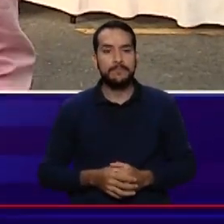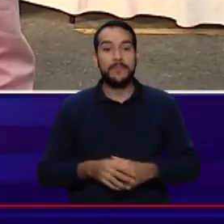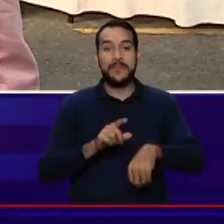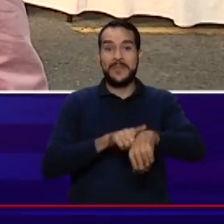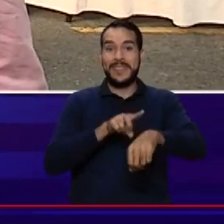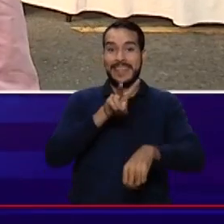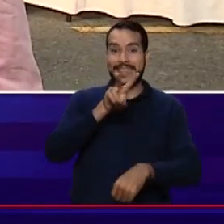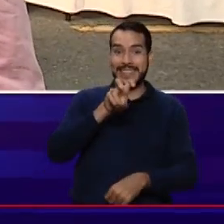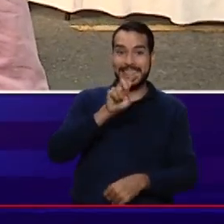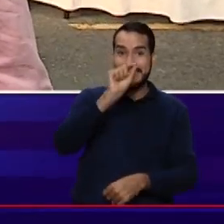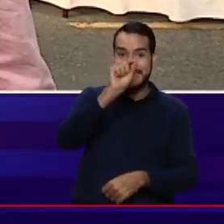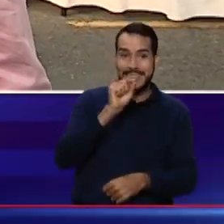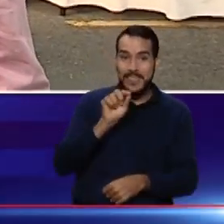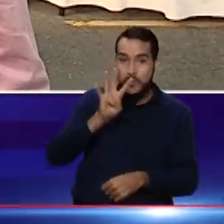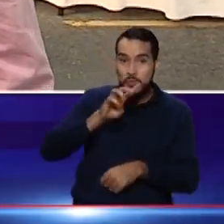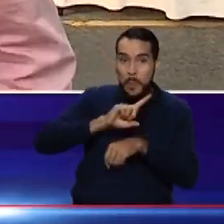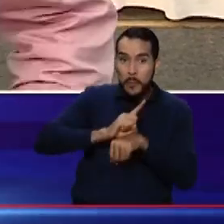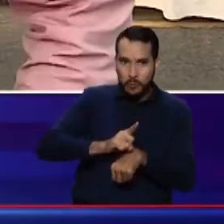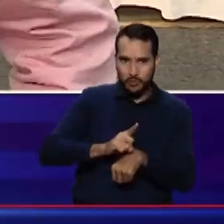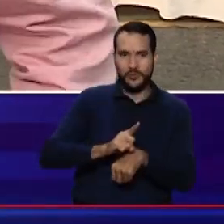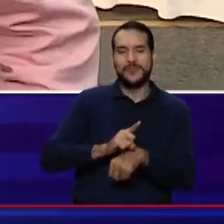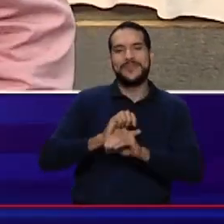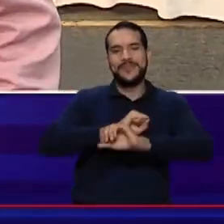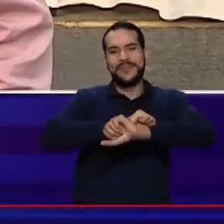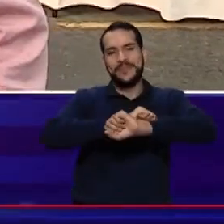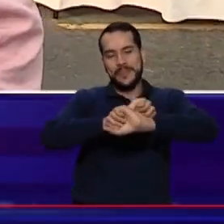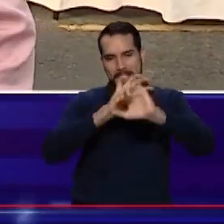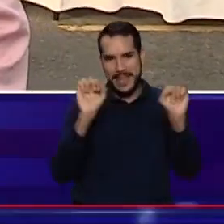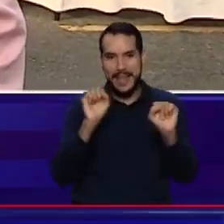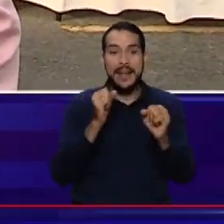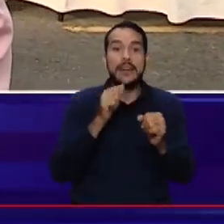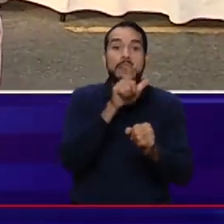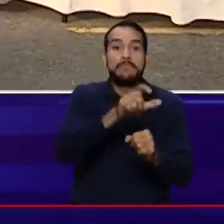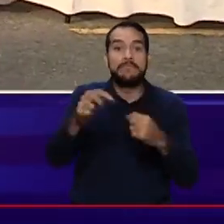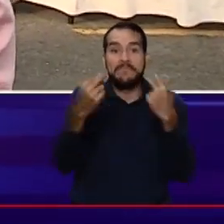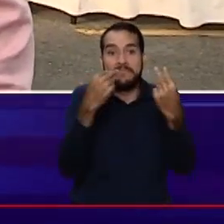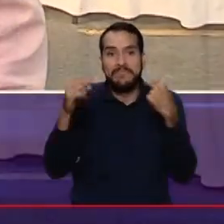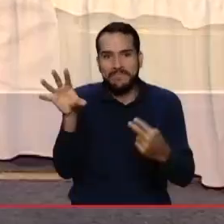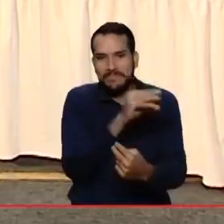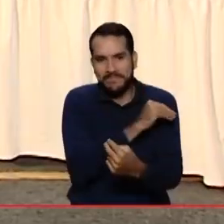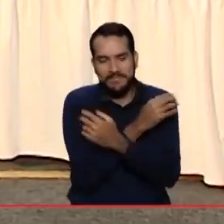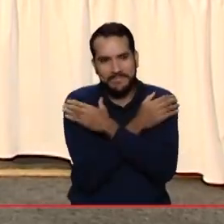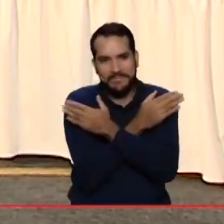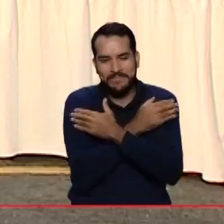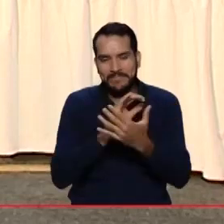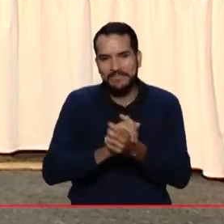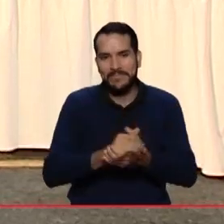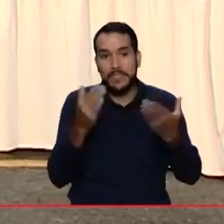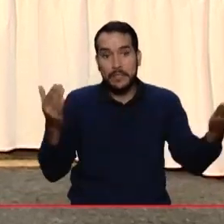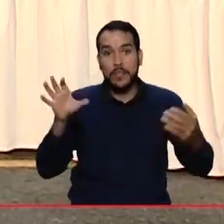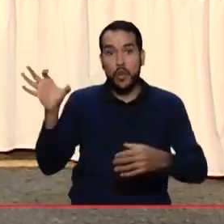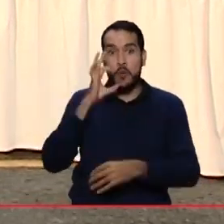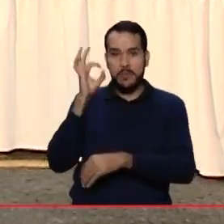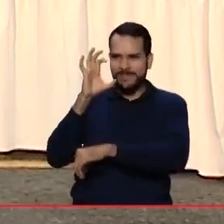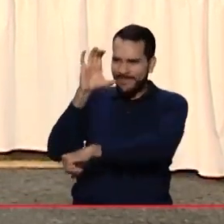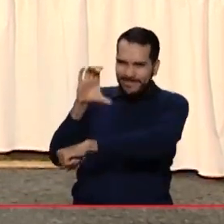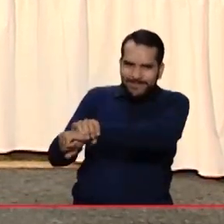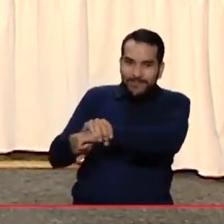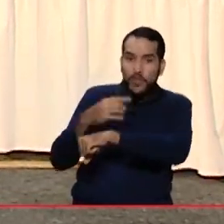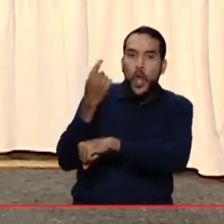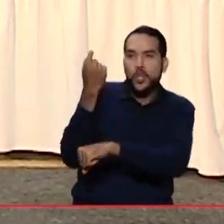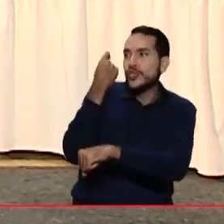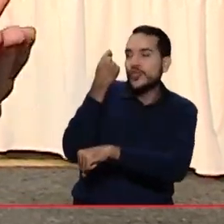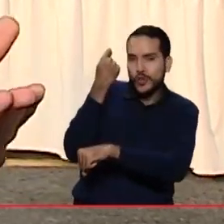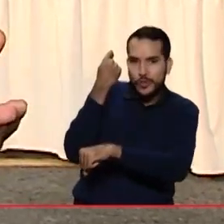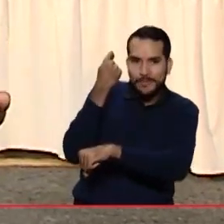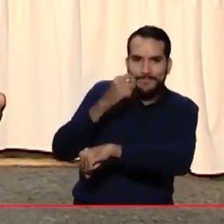Siete, cuatro minutos de la mañana, Cindy, buenos días para usted y para nuestra audiencia. Efectivamente, esta captura se registró en las últimas horas y este hombre,